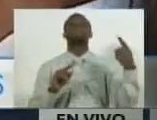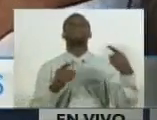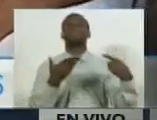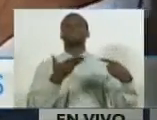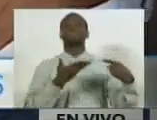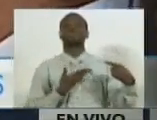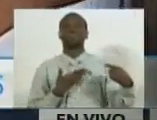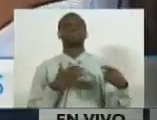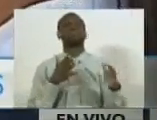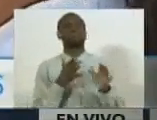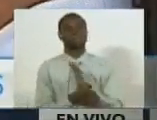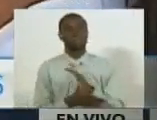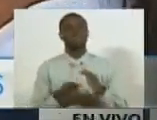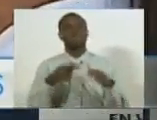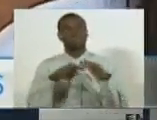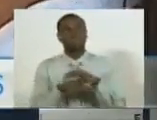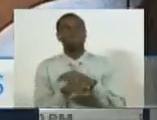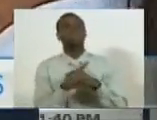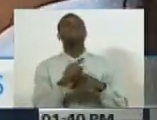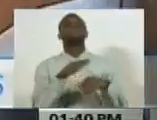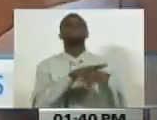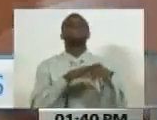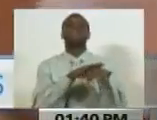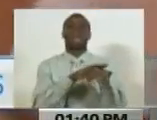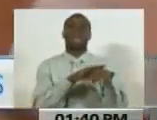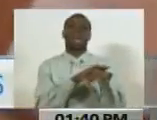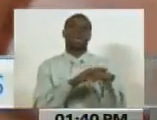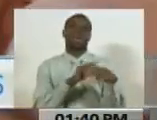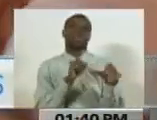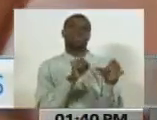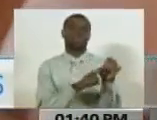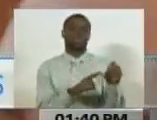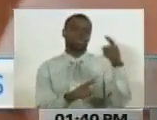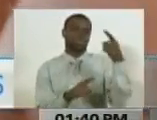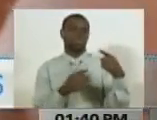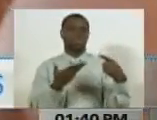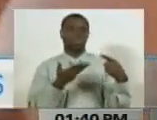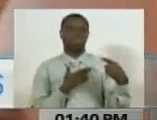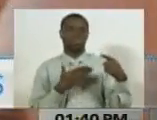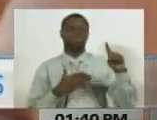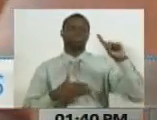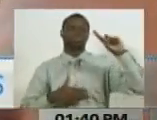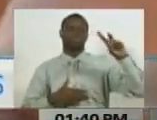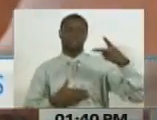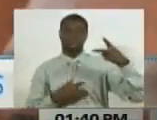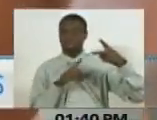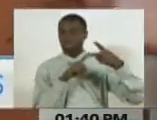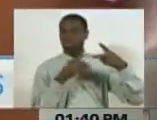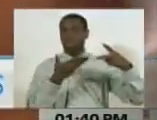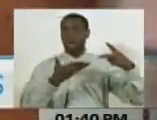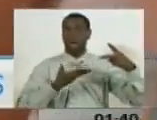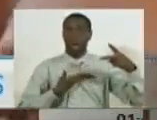el ingreso al ministerio, fue uno de los regalos que recibí. El segundo, recibí